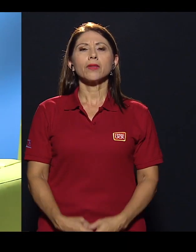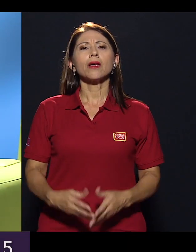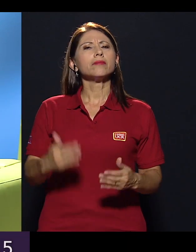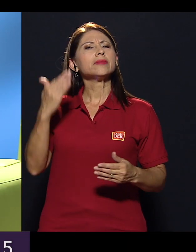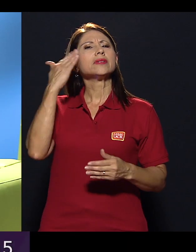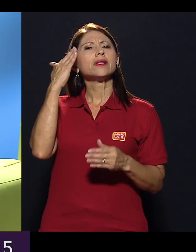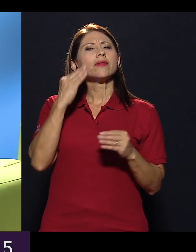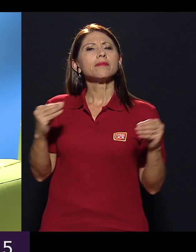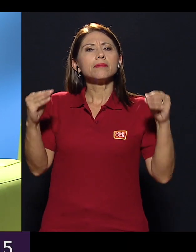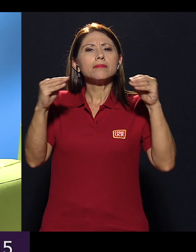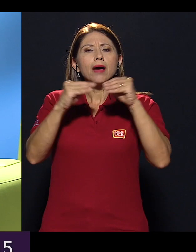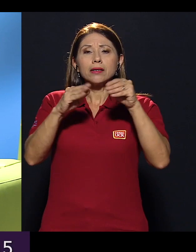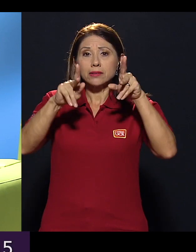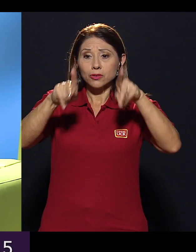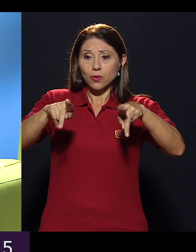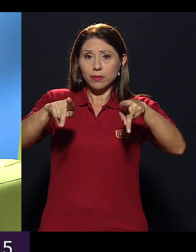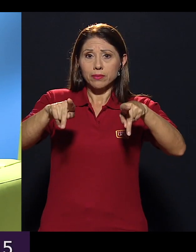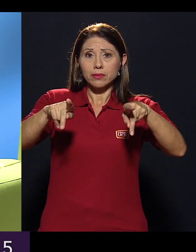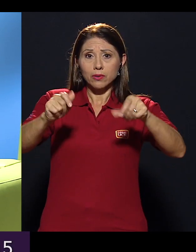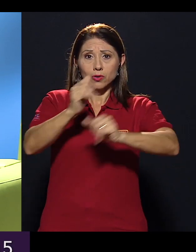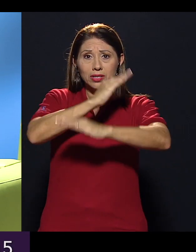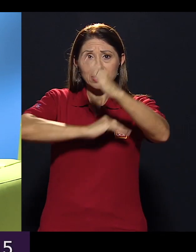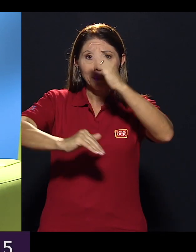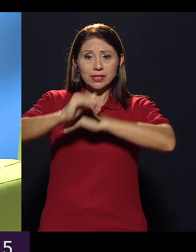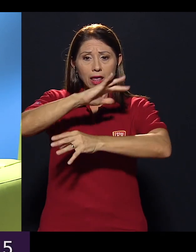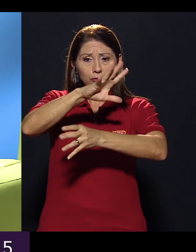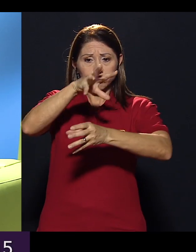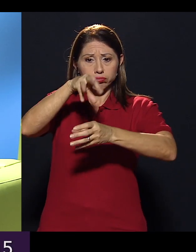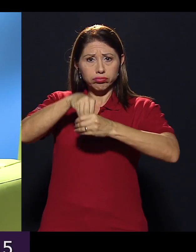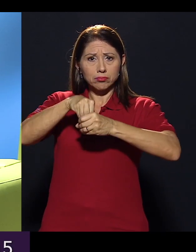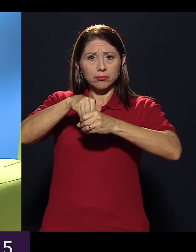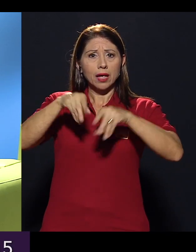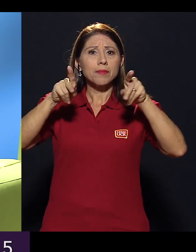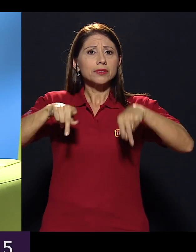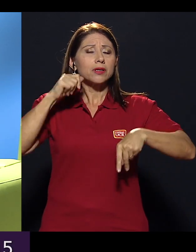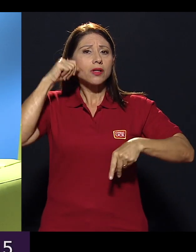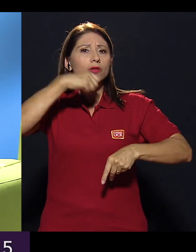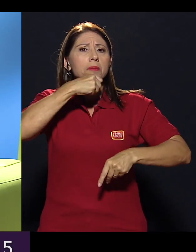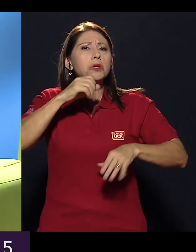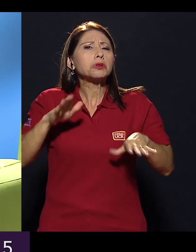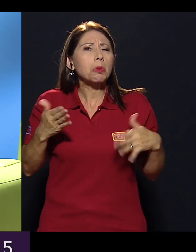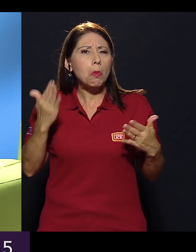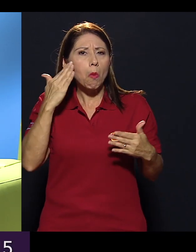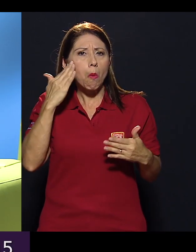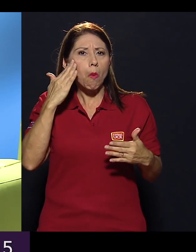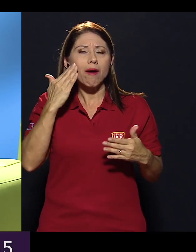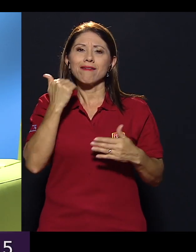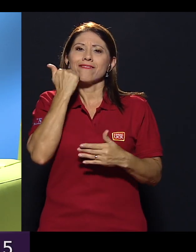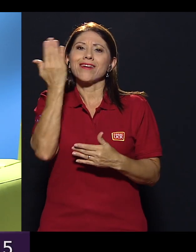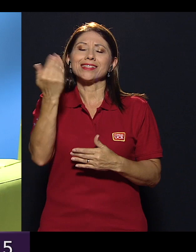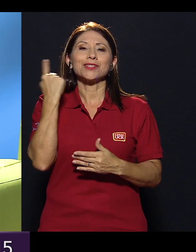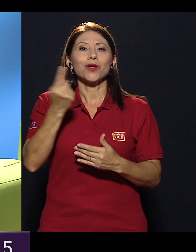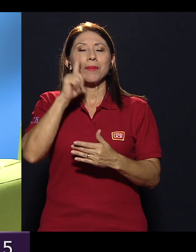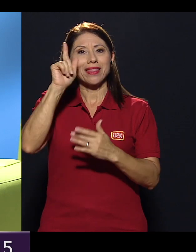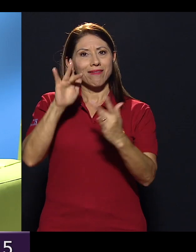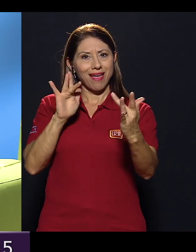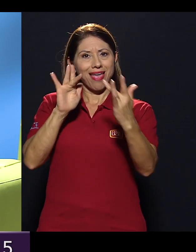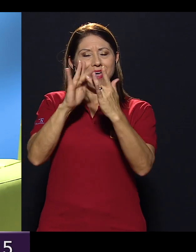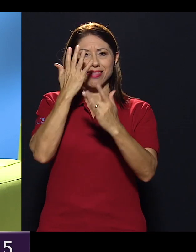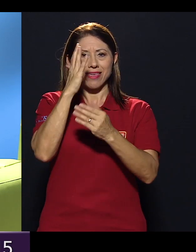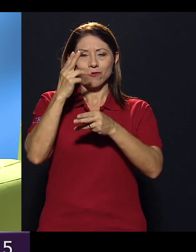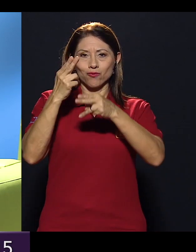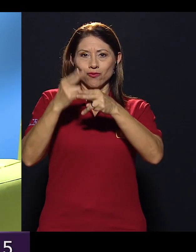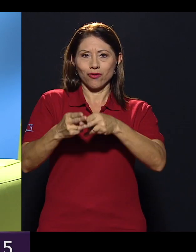¿Cómo saber más sobre la inclusión de las personas con discapacidad y las personas adultas mayores? Muy fácil, solo tiene que visitar nuestra página